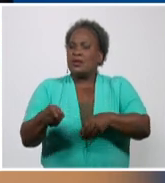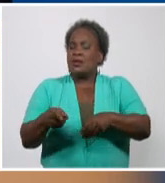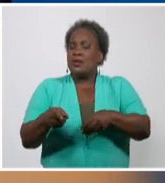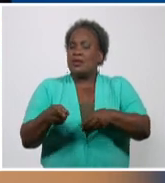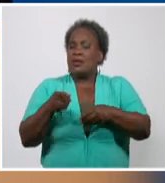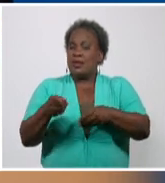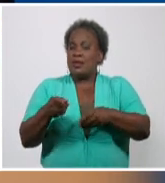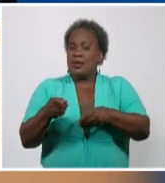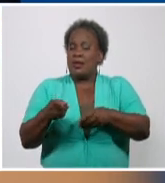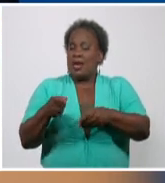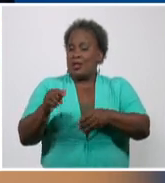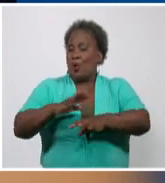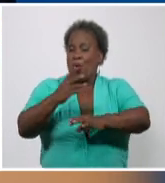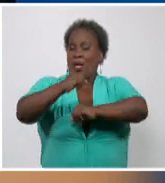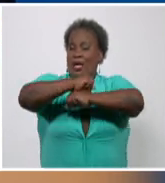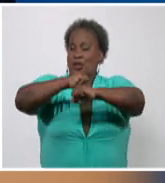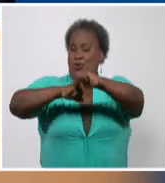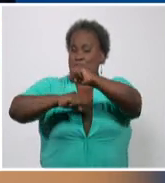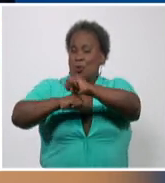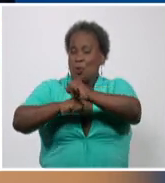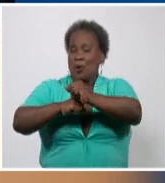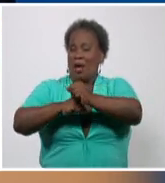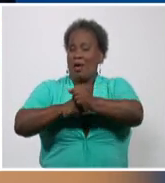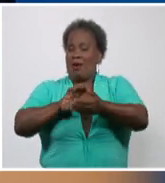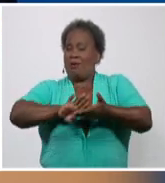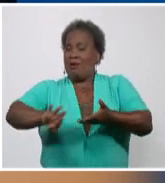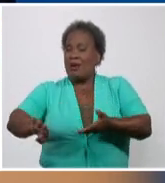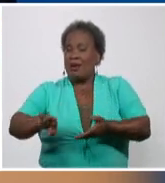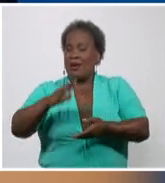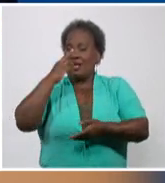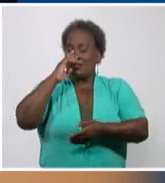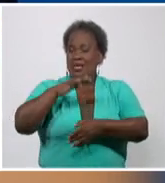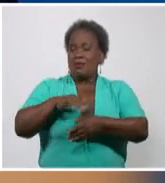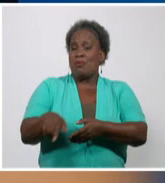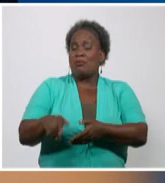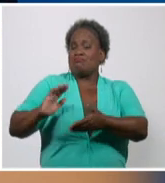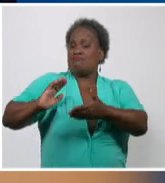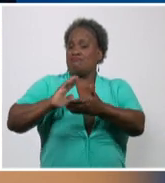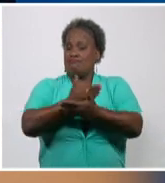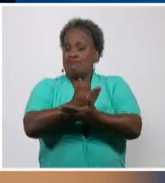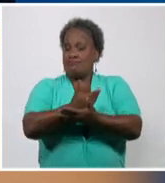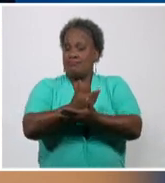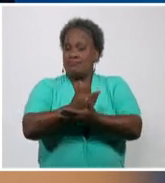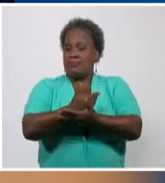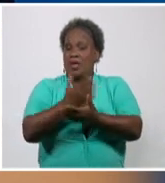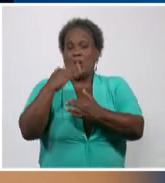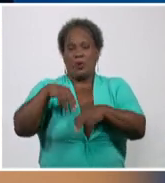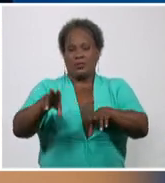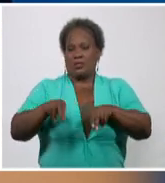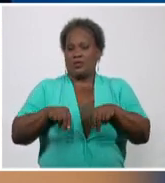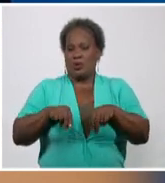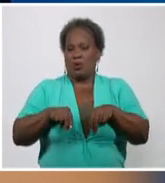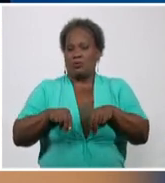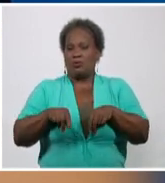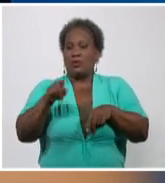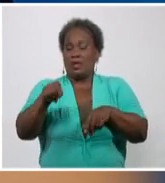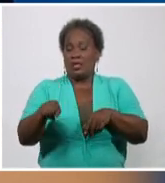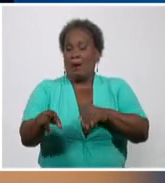las bases estructurales del racismo y erradicó la discriminación racial